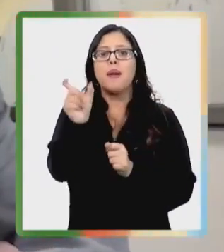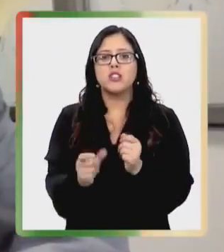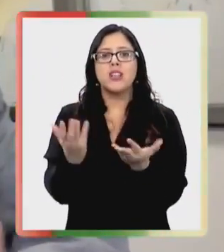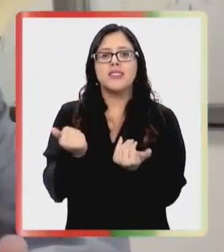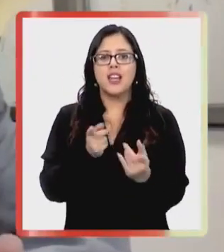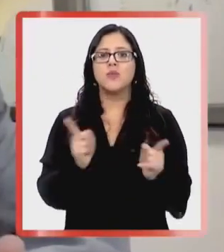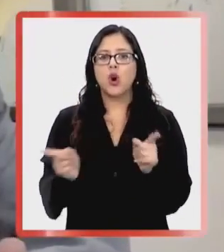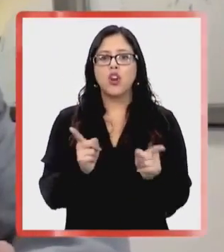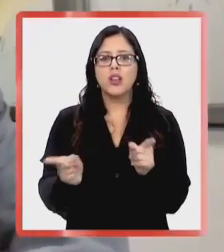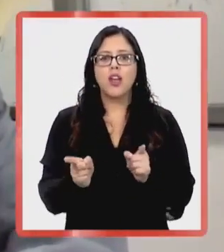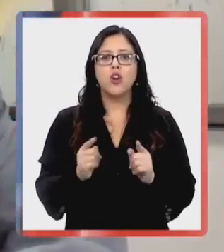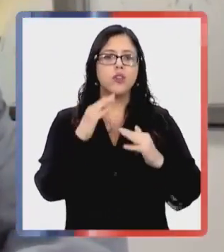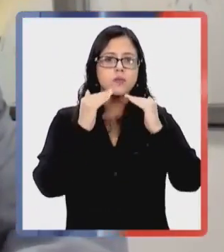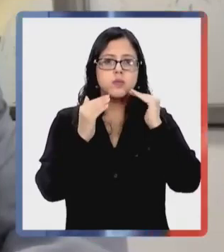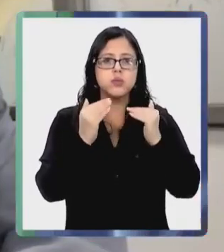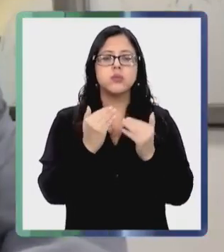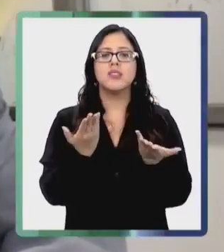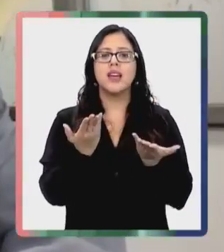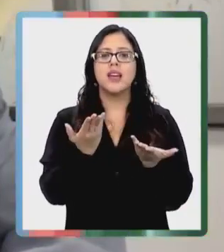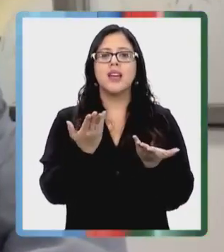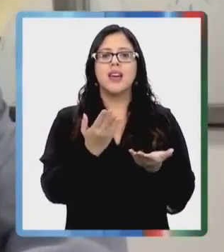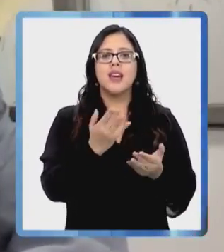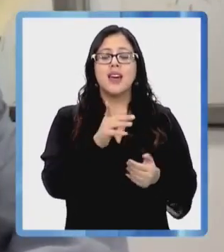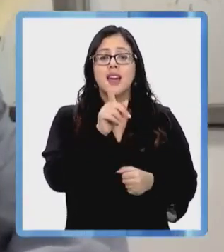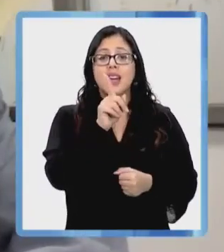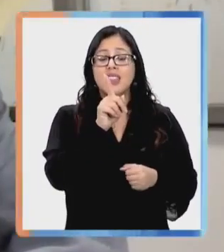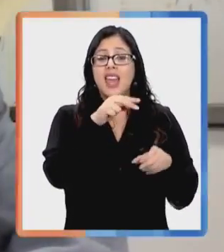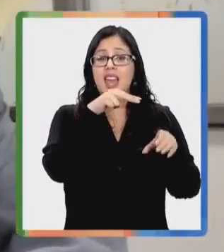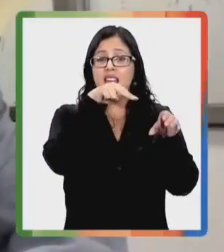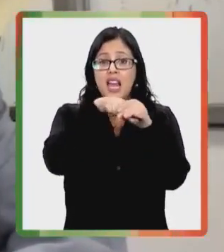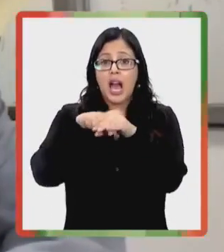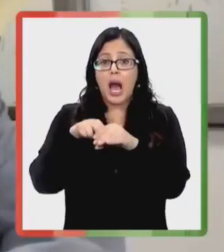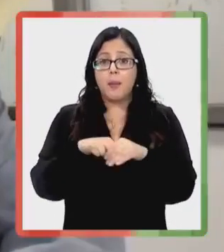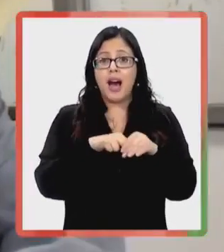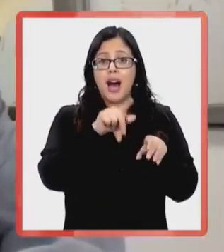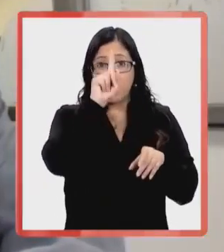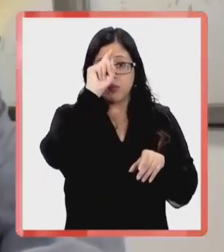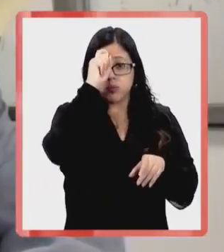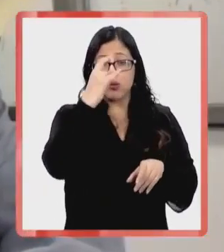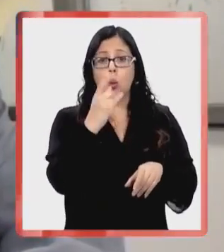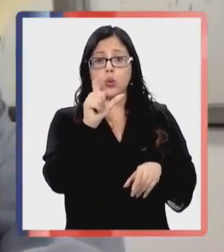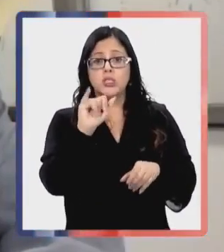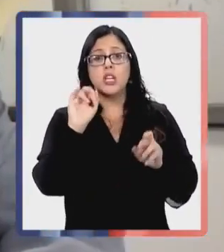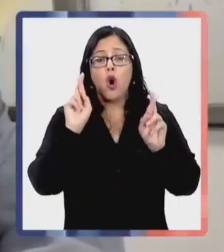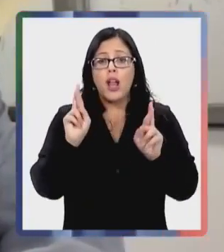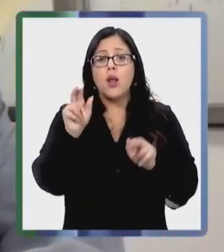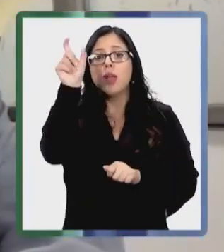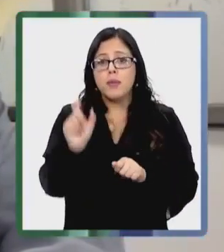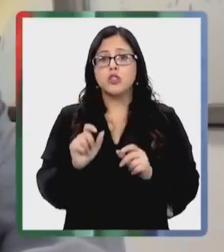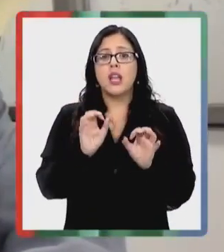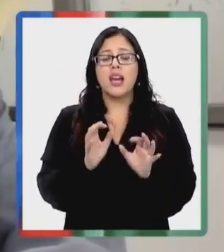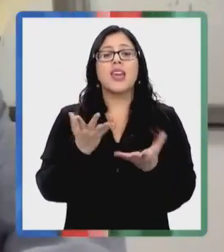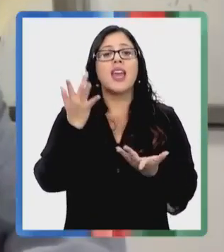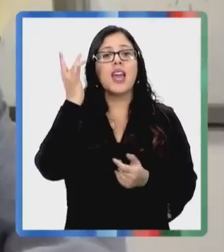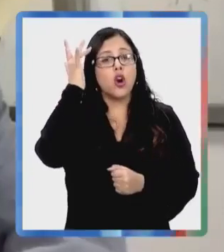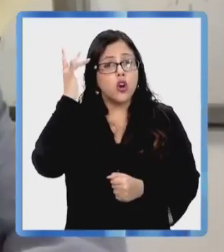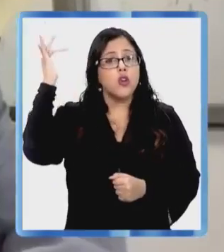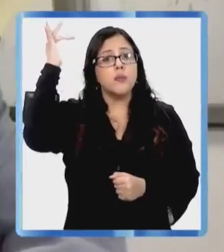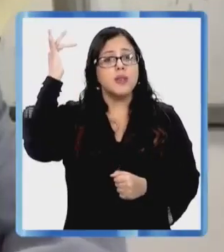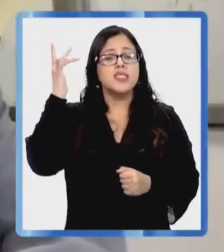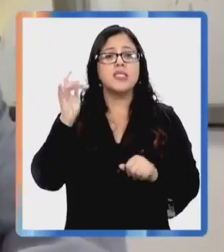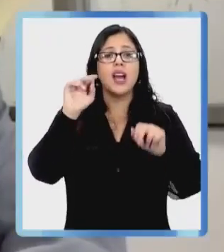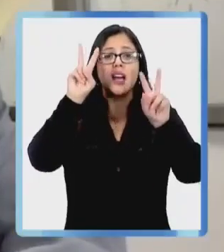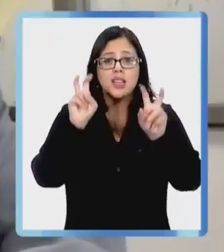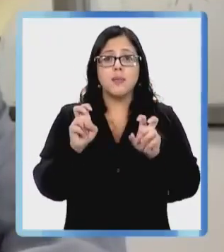coordinador pediátrico de camas UCI, ojalá un intensivista pediátrico o un especialista en emergencia pediátrica. También